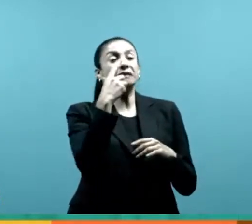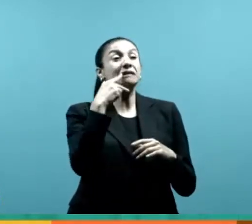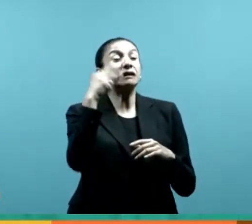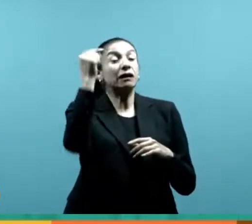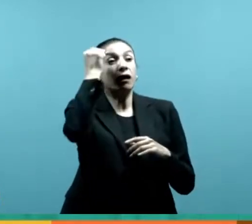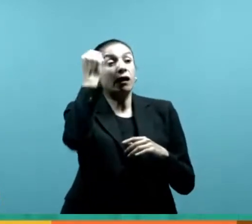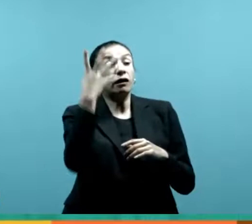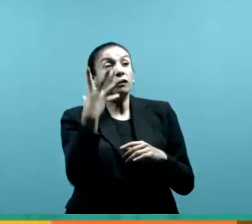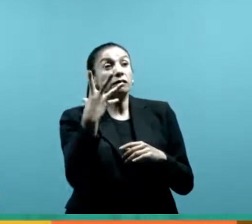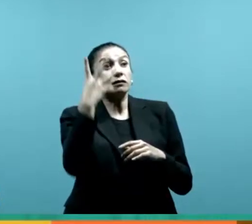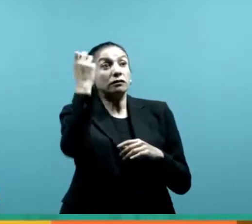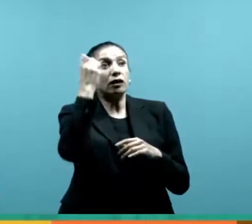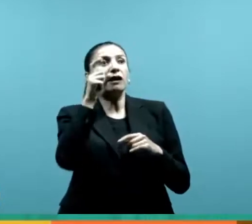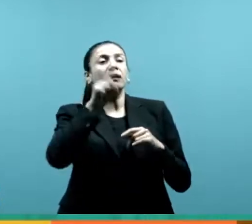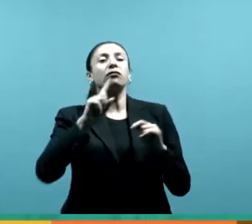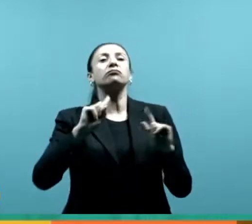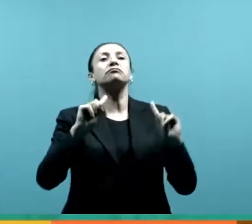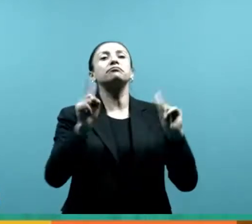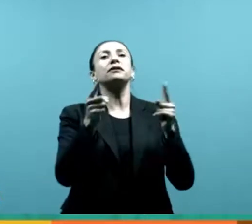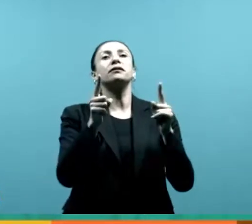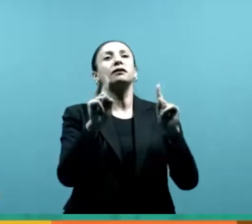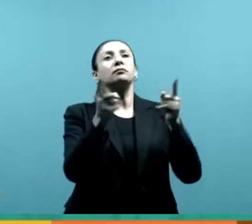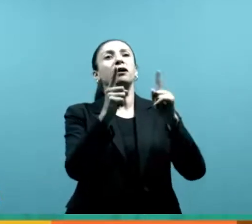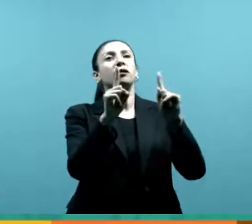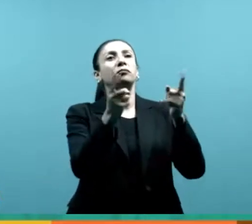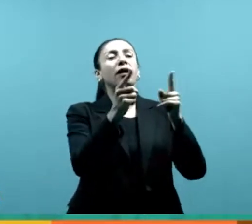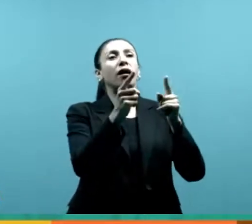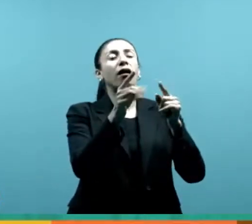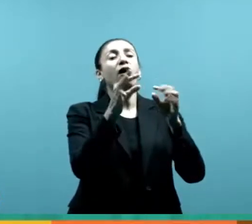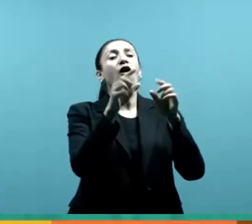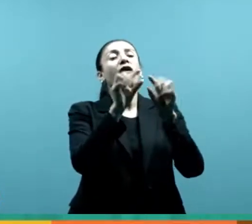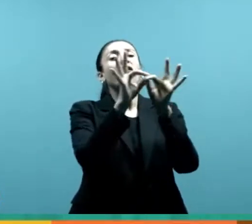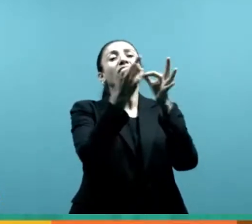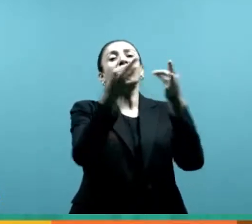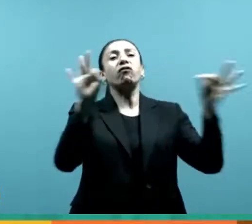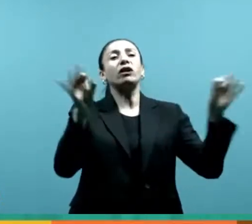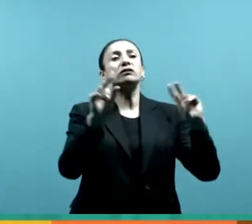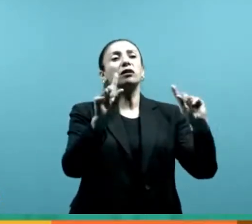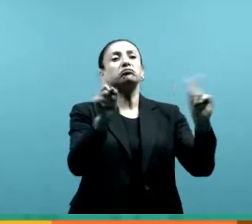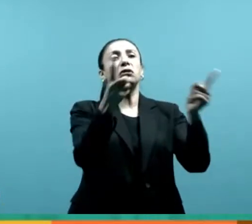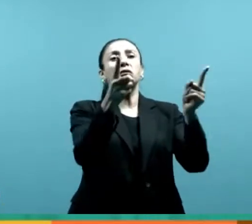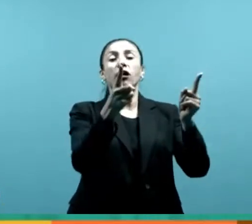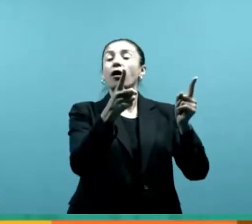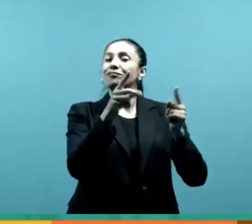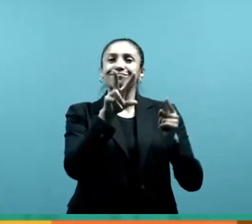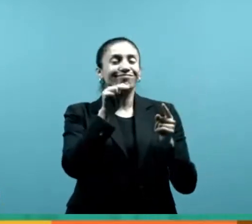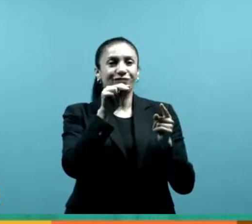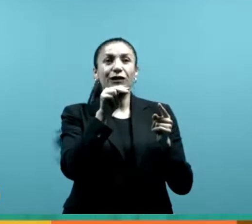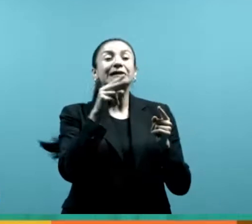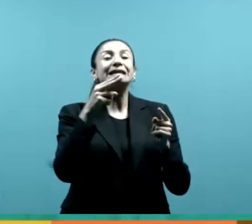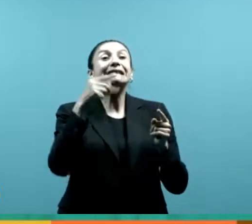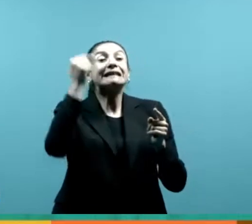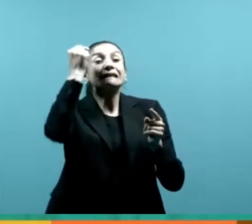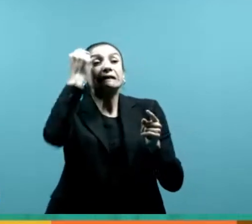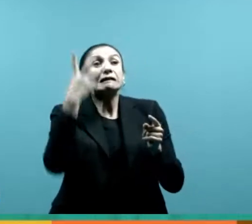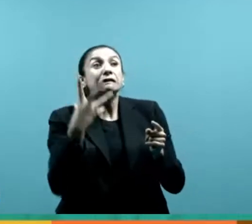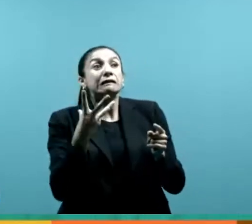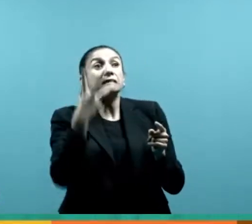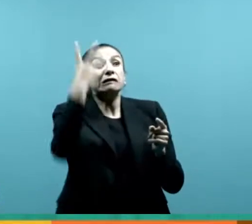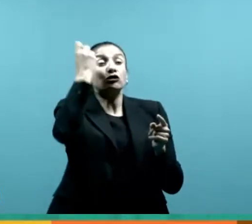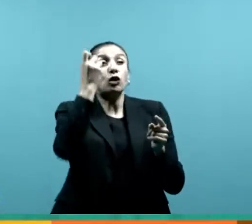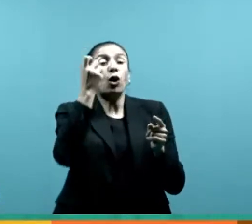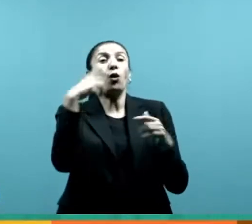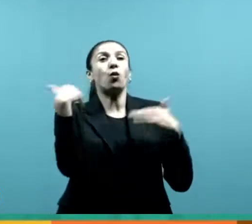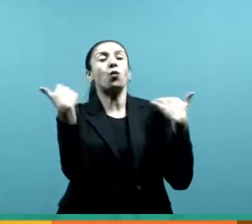que seamos breves, que digamos las cosas en frases breves, pero es una historia compleja y no solo